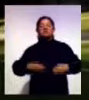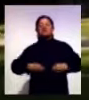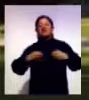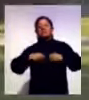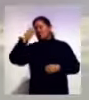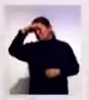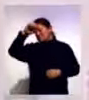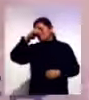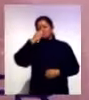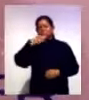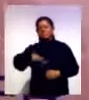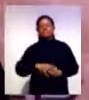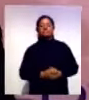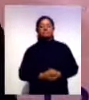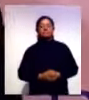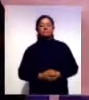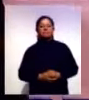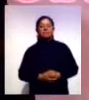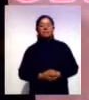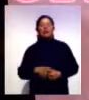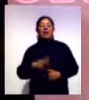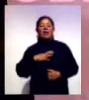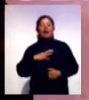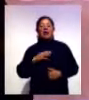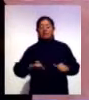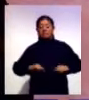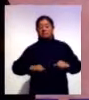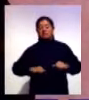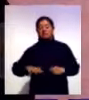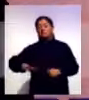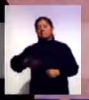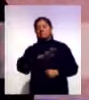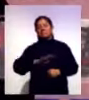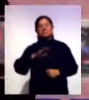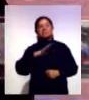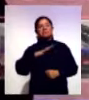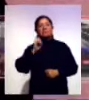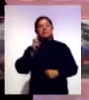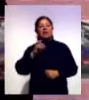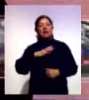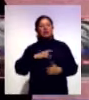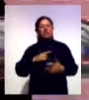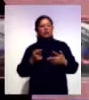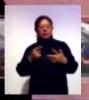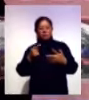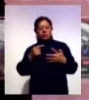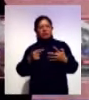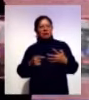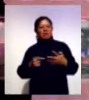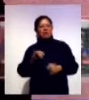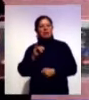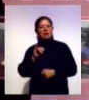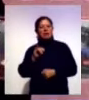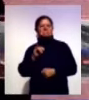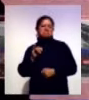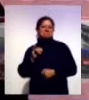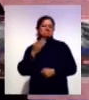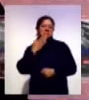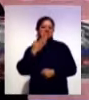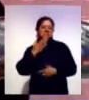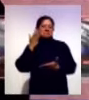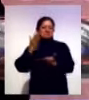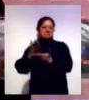experiencia agradable. Va a ser un evento más boutique, es decir, tenemos un cupo limitado y eso está